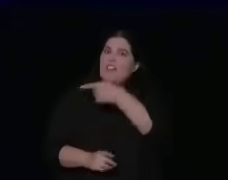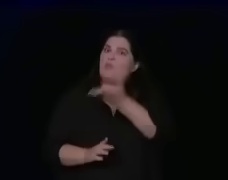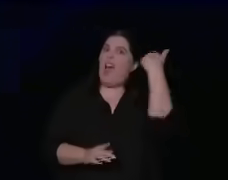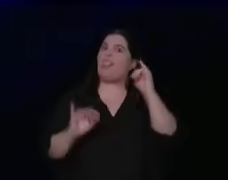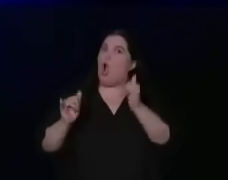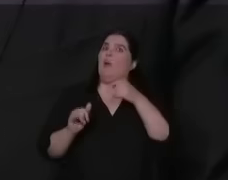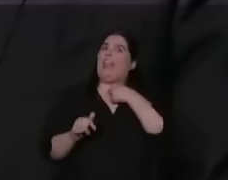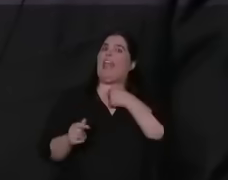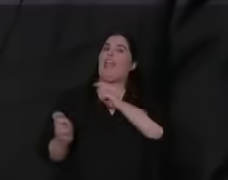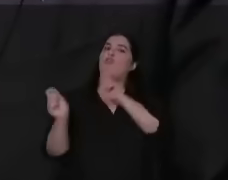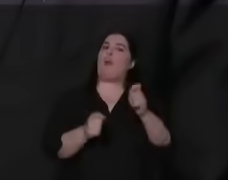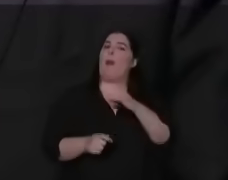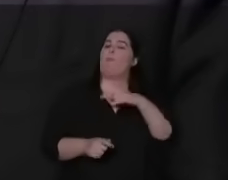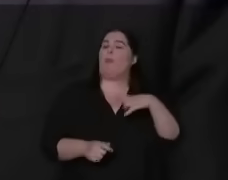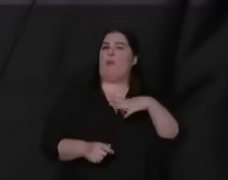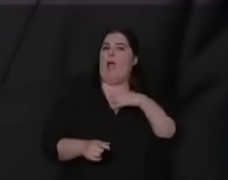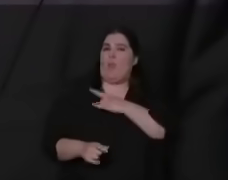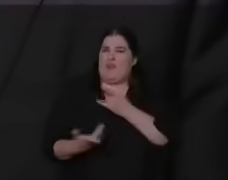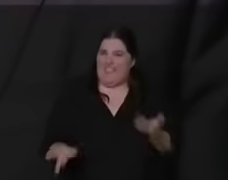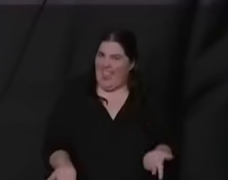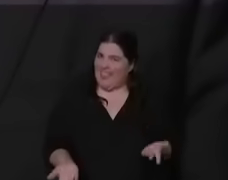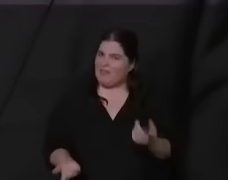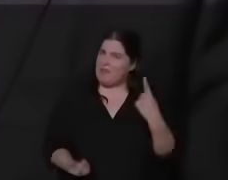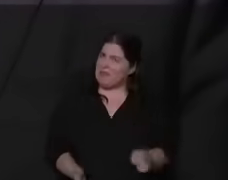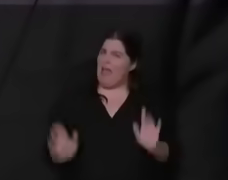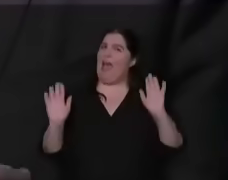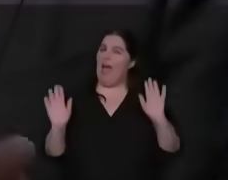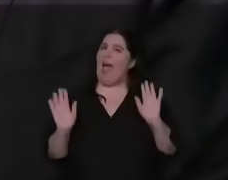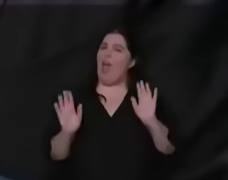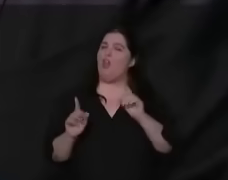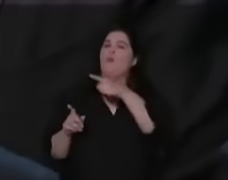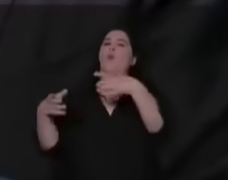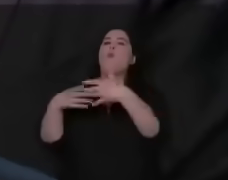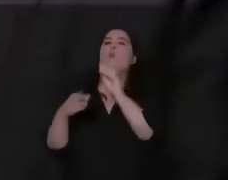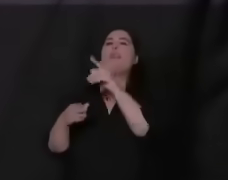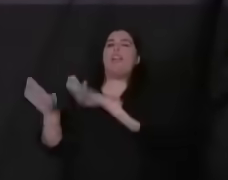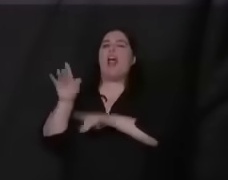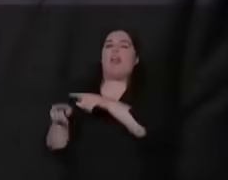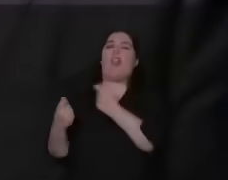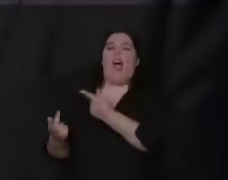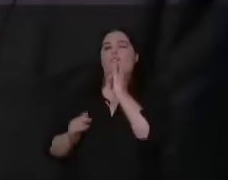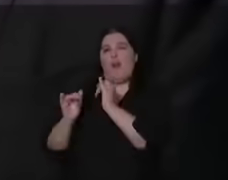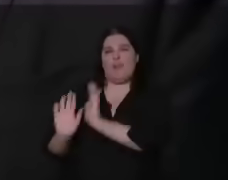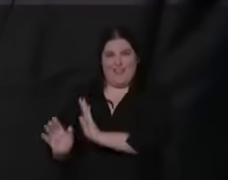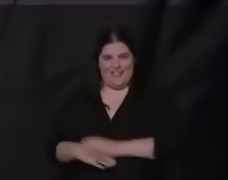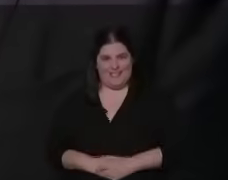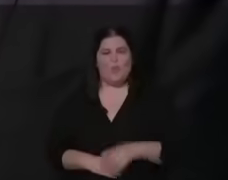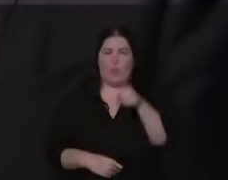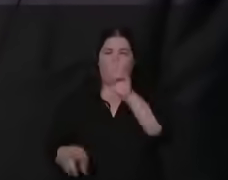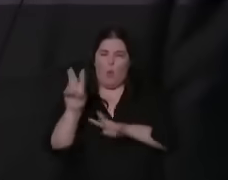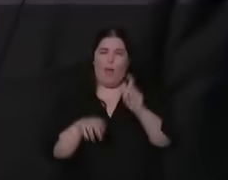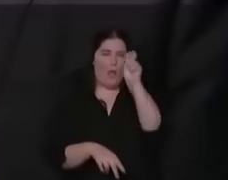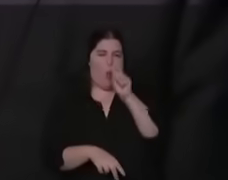joven y la querías cancelar los brasileros te pasen esa Data búsquenos en Google yo lo que le quiero decir es que el señor va